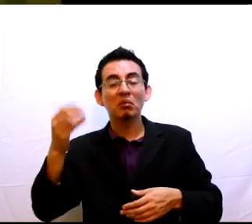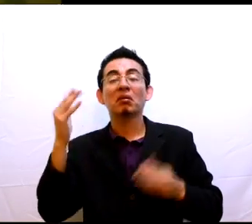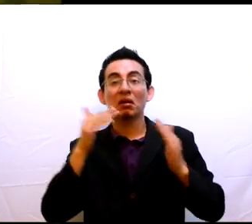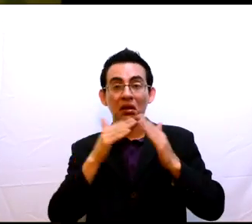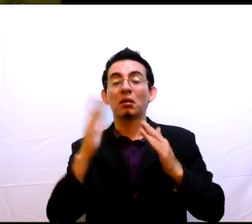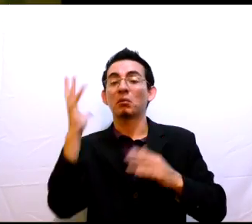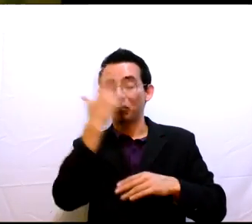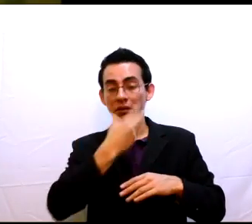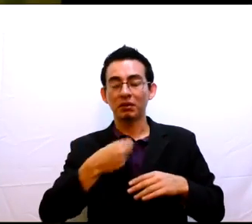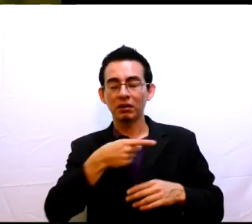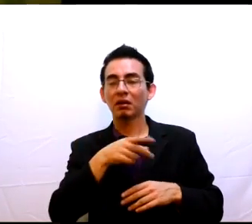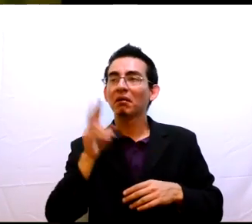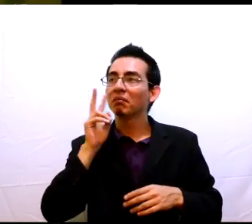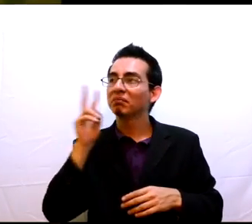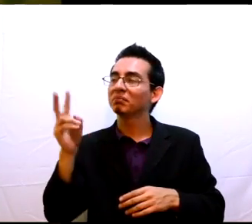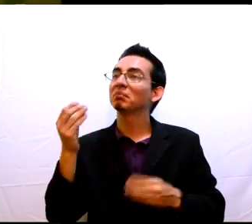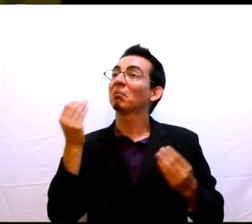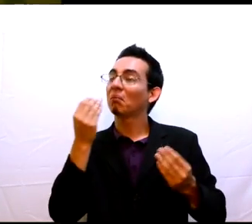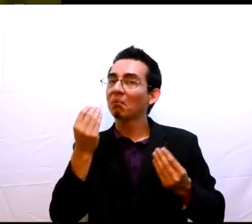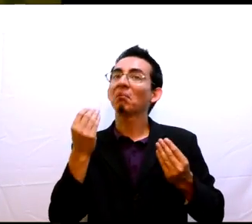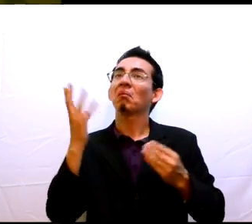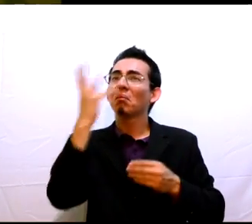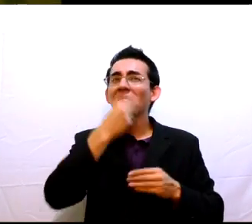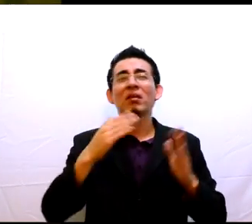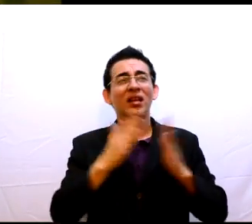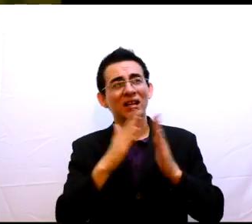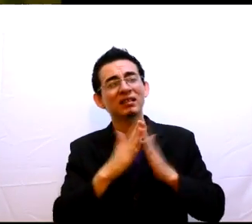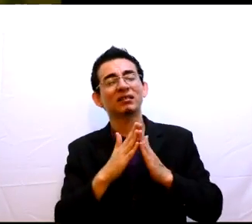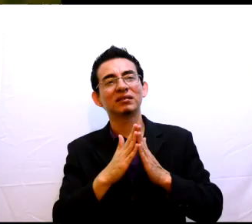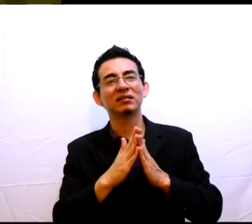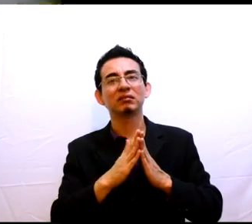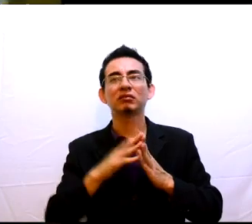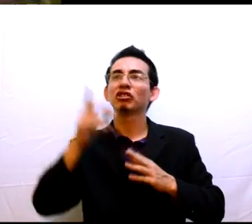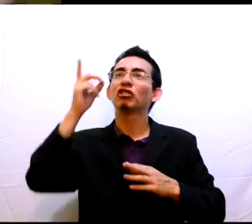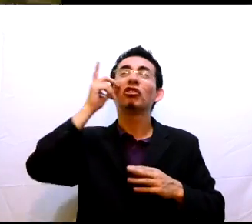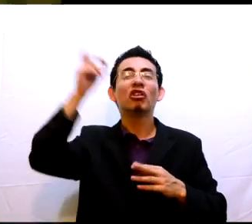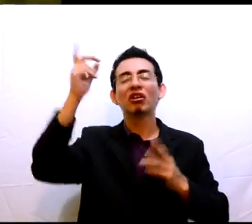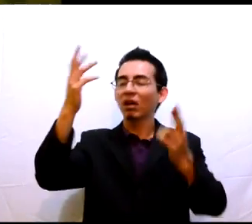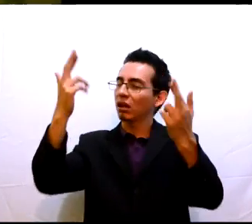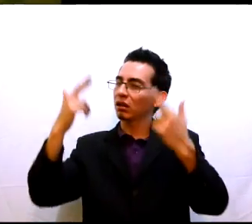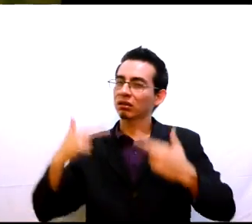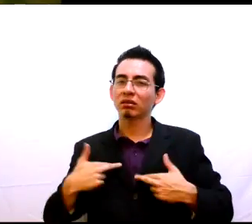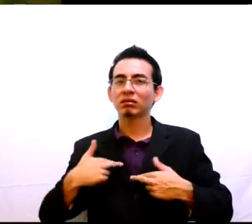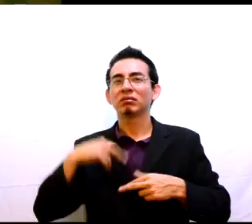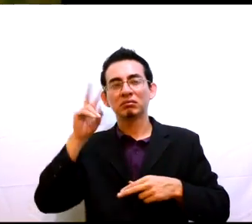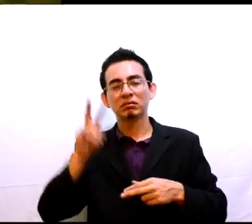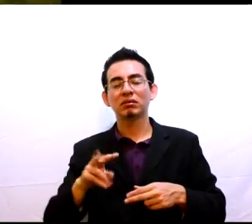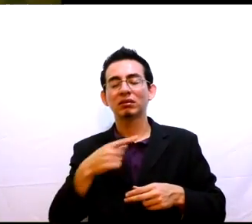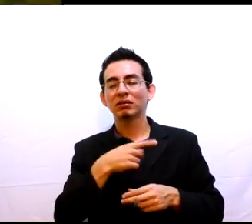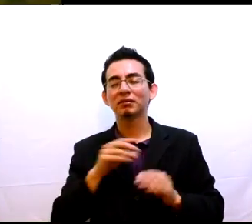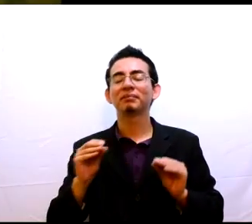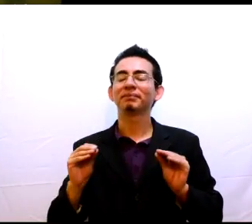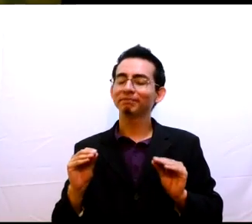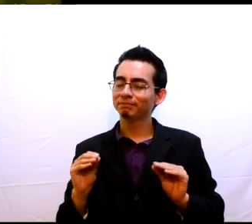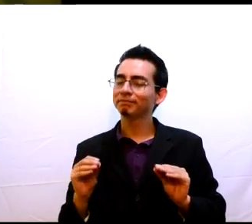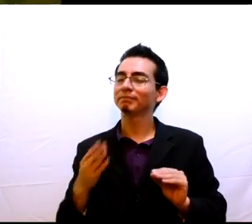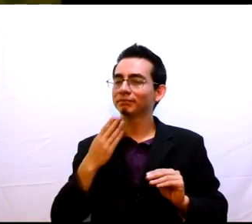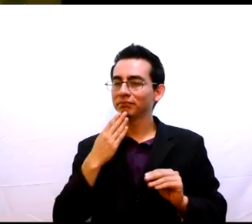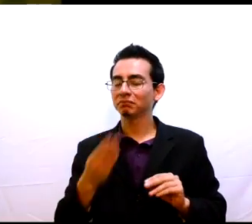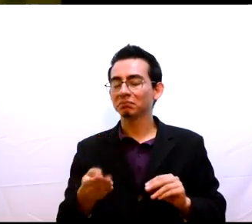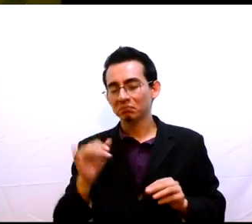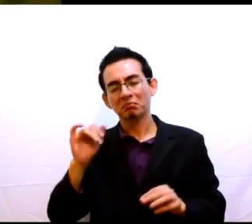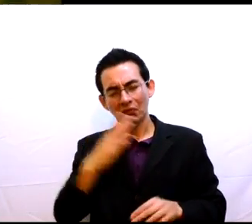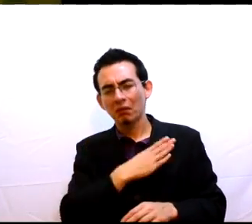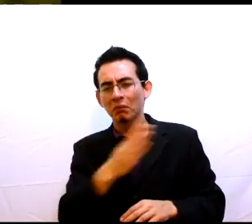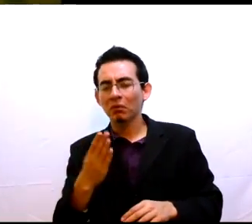bonita casa entonces yo elija hermanos qué bonitas a su casa la bendición del señor en la henriquez hermano dice digo no